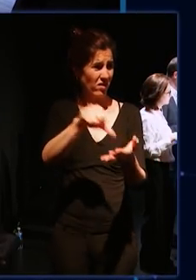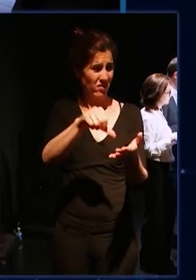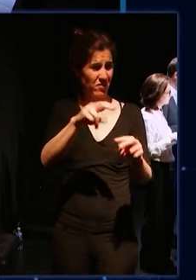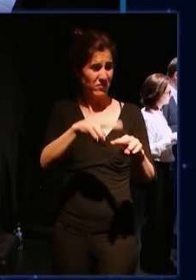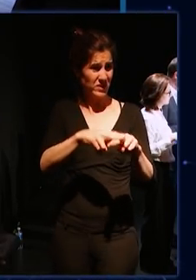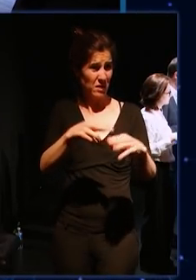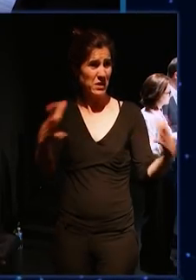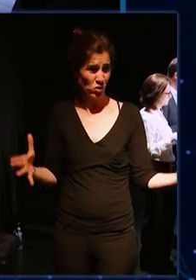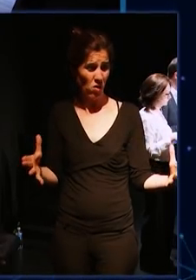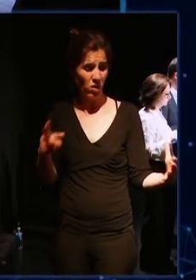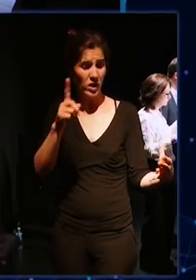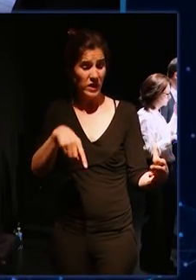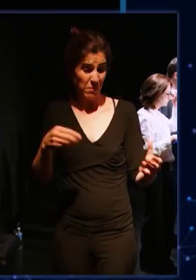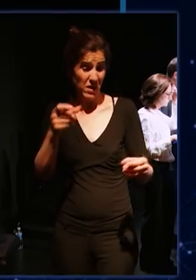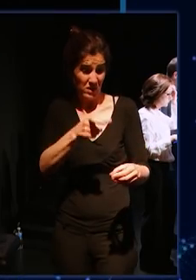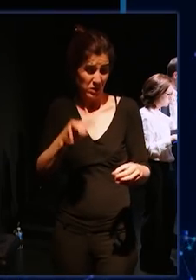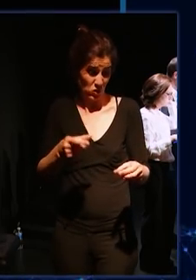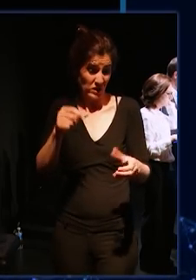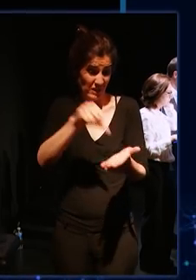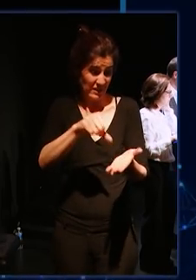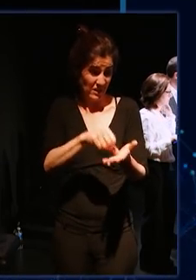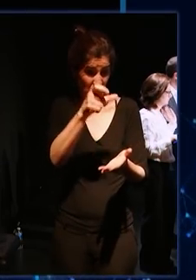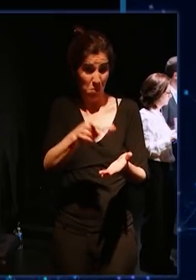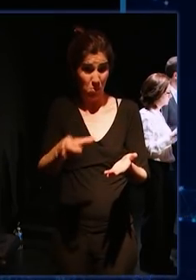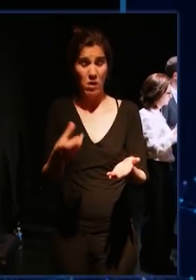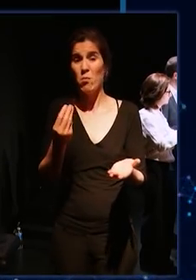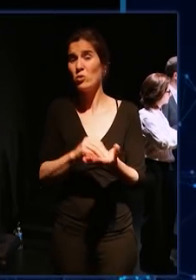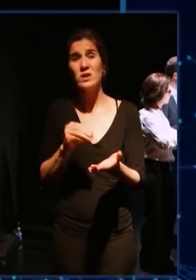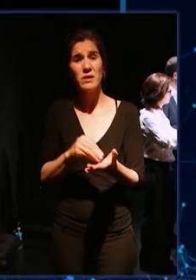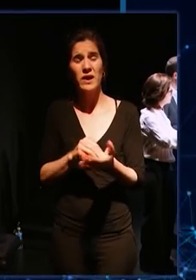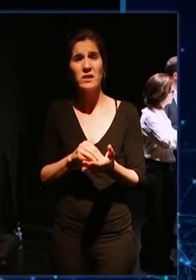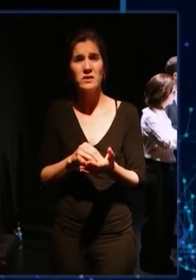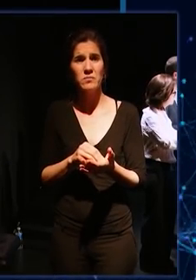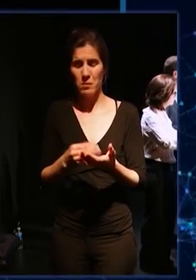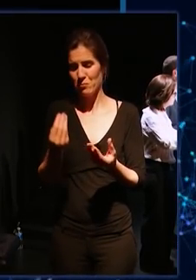gente del centro del pueblo, que muchas veces siempre